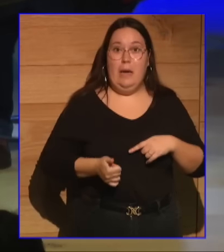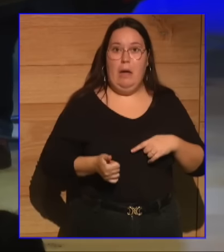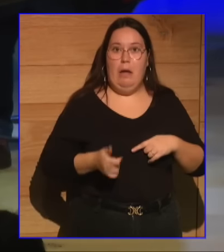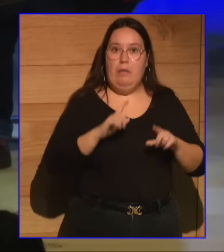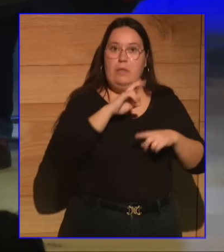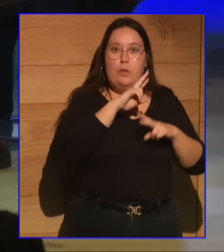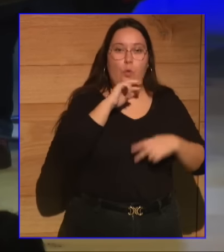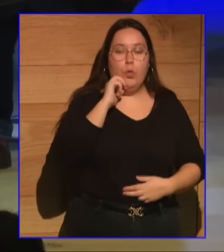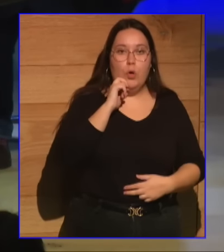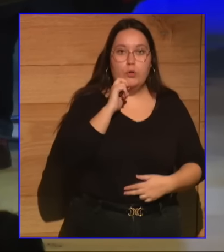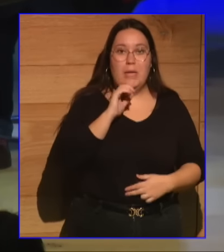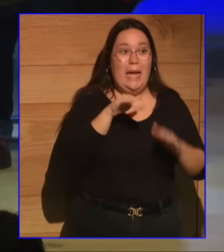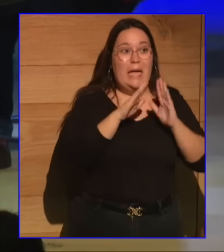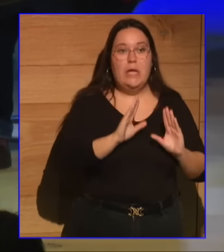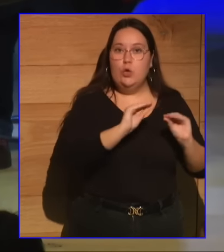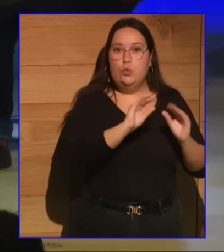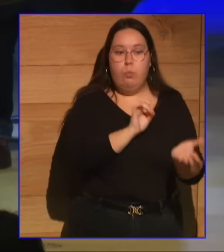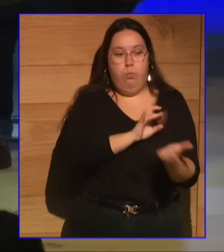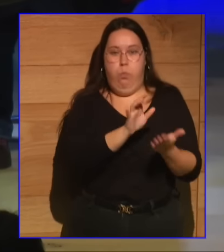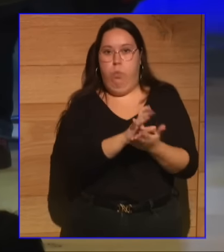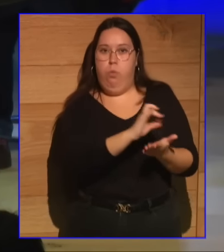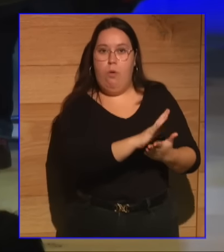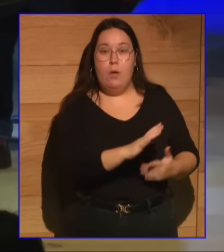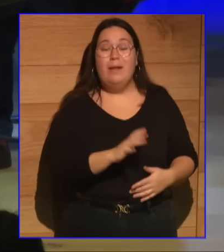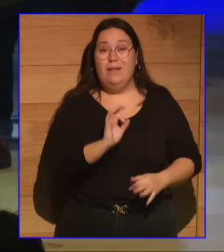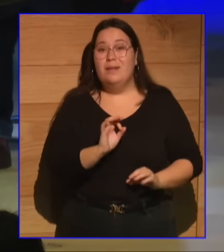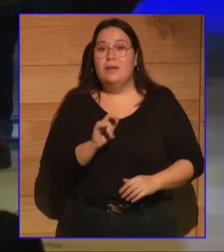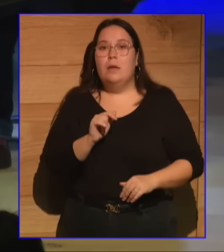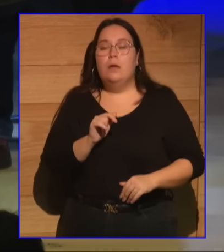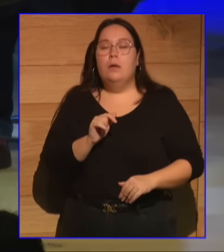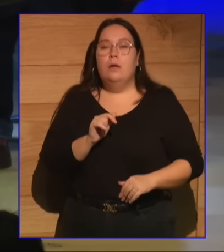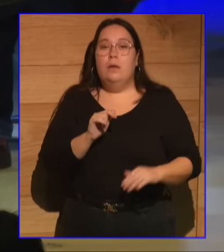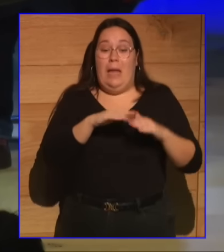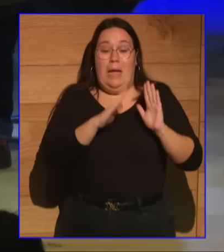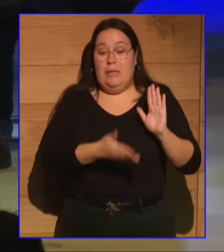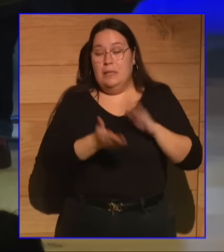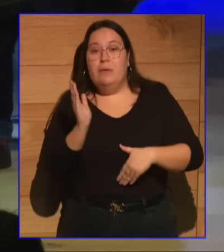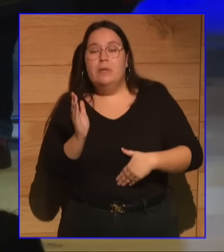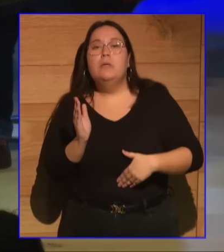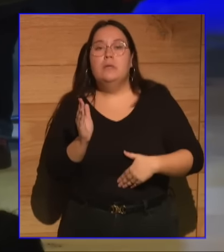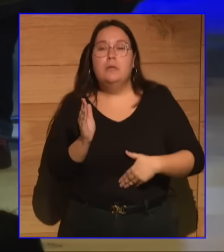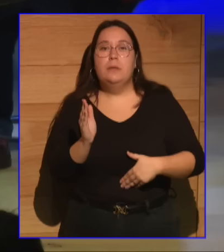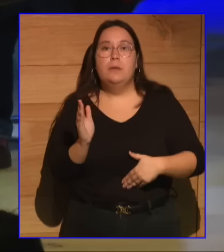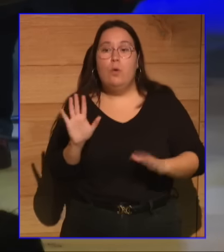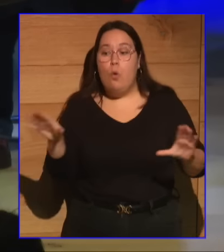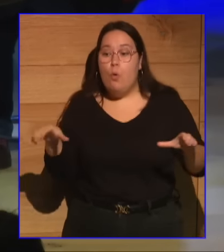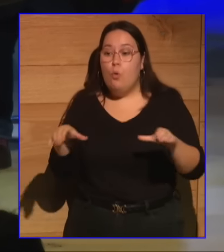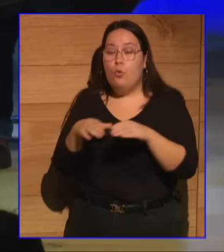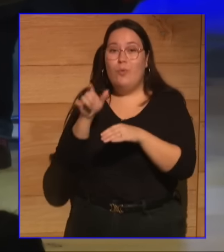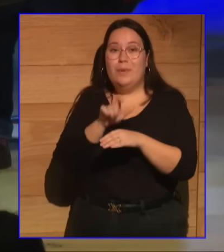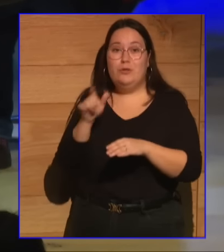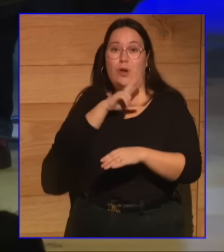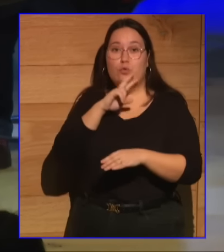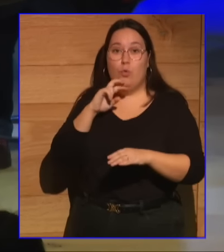expulsada de su casa, que según salen de la casa les unen a un grupo de